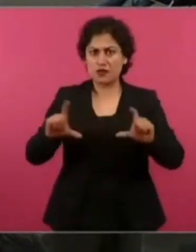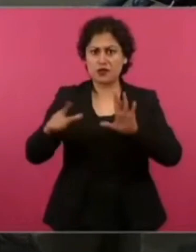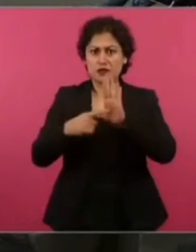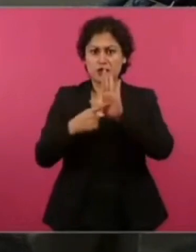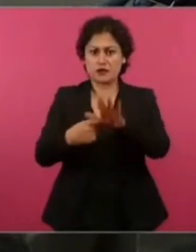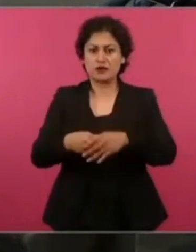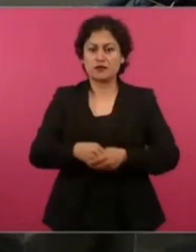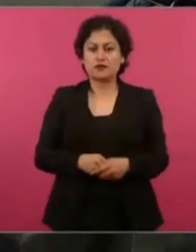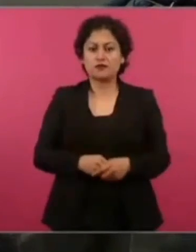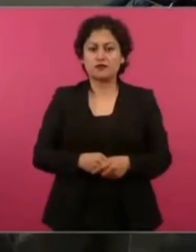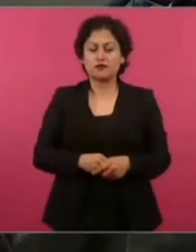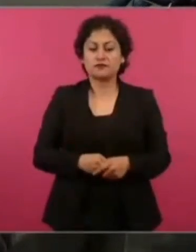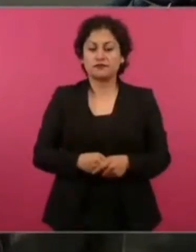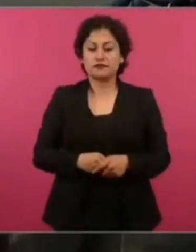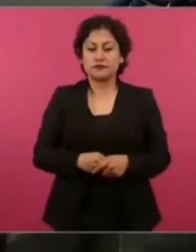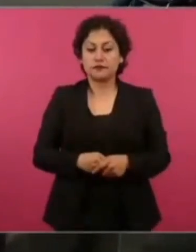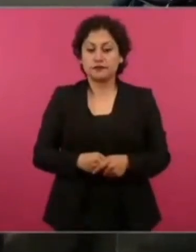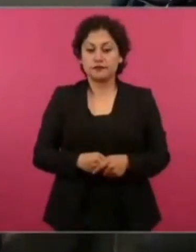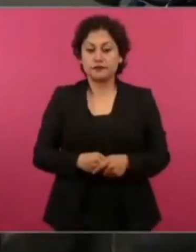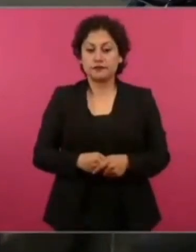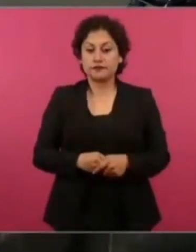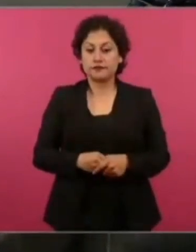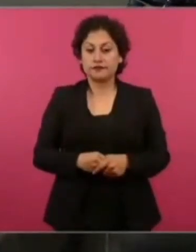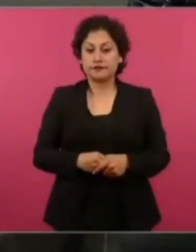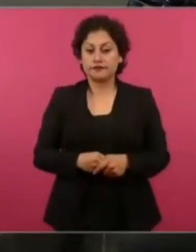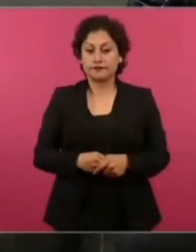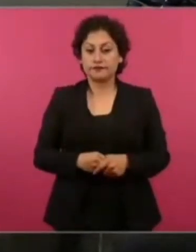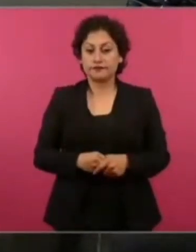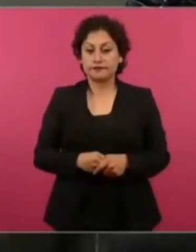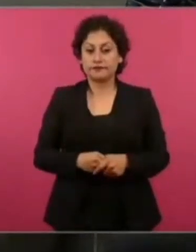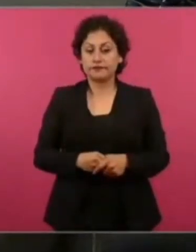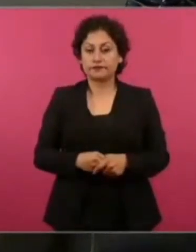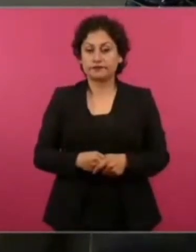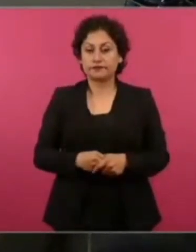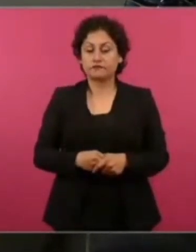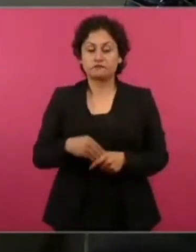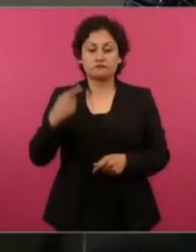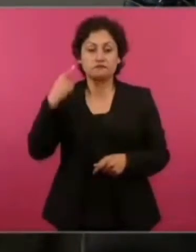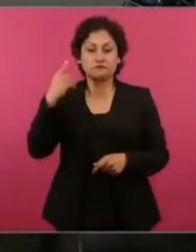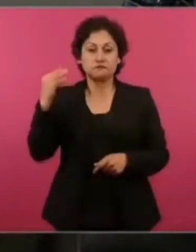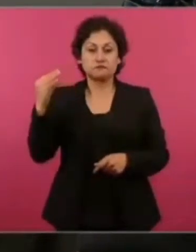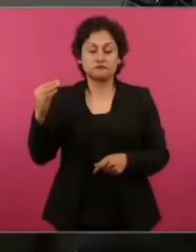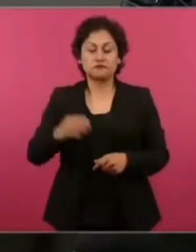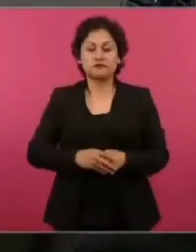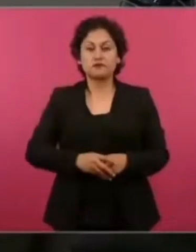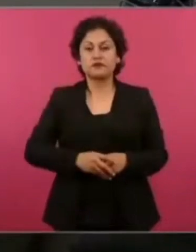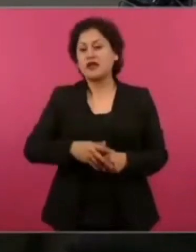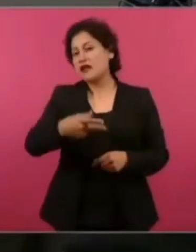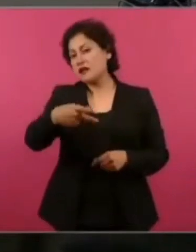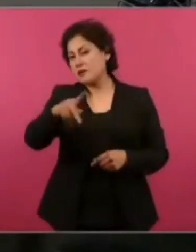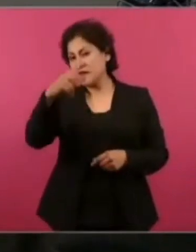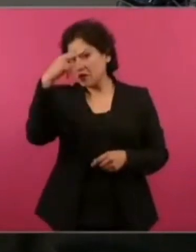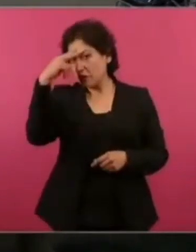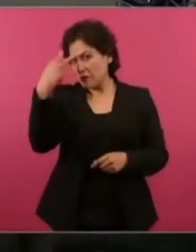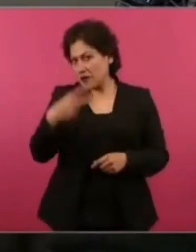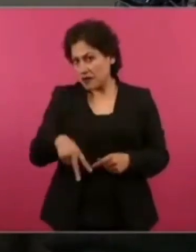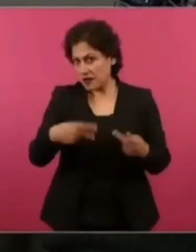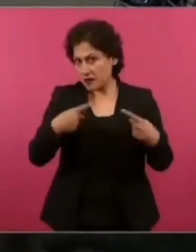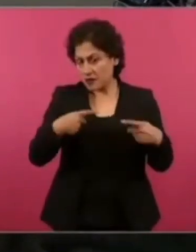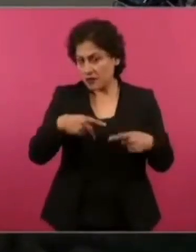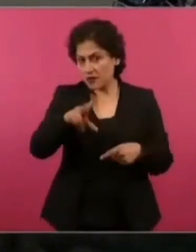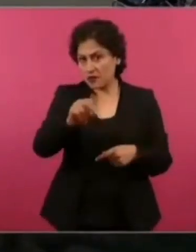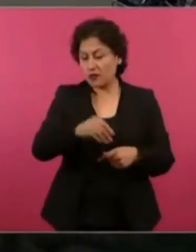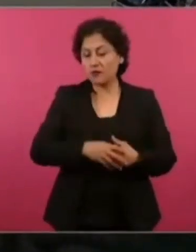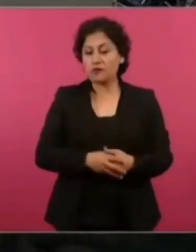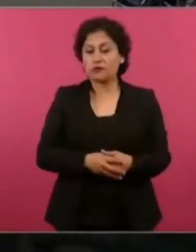Irregular, no los mexicanos. Ajá, irregular. Sí. Pero al final hay un aumento. Pero no de los mexicanos. Esta es la...